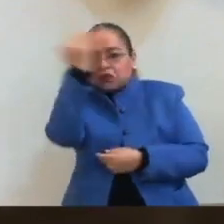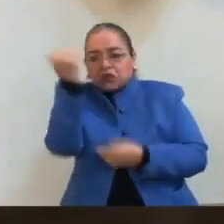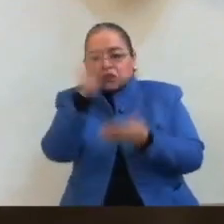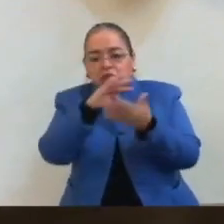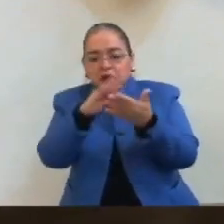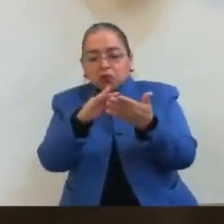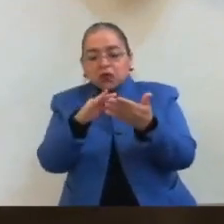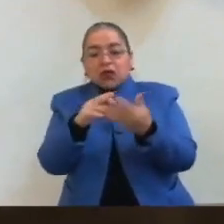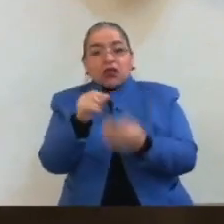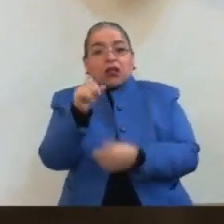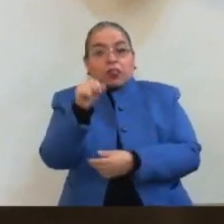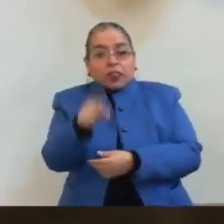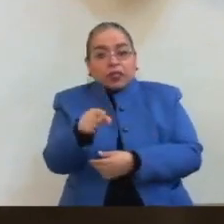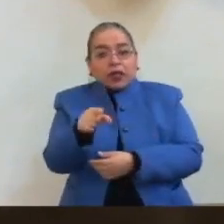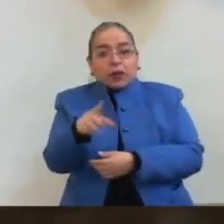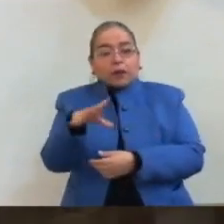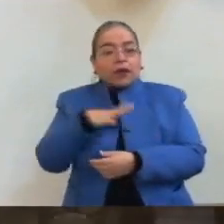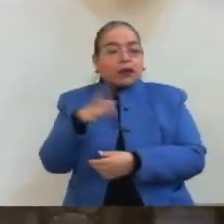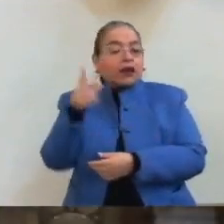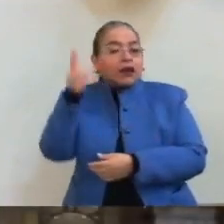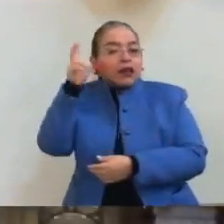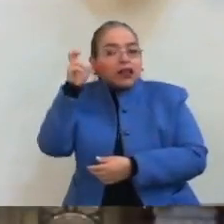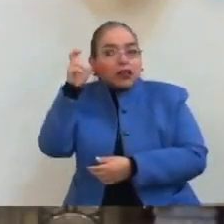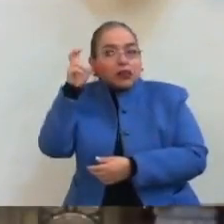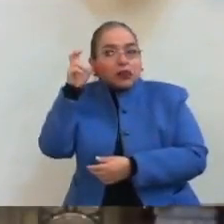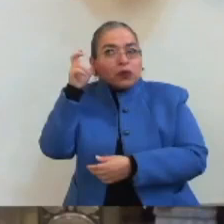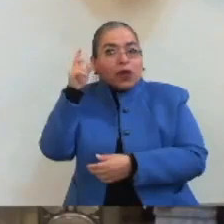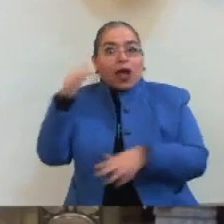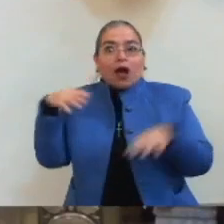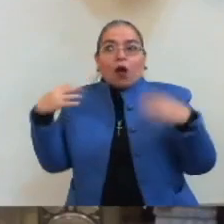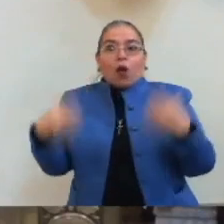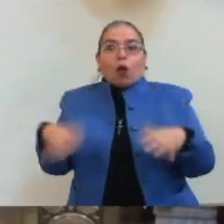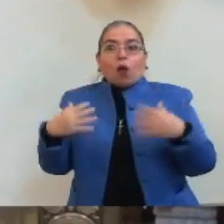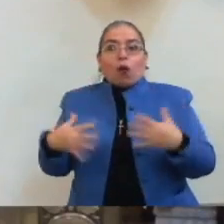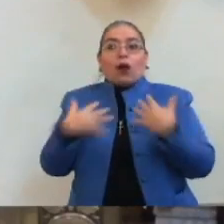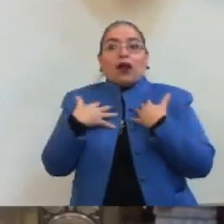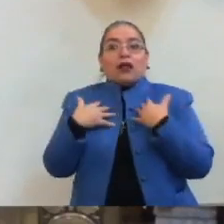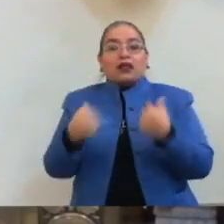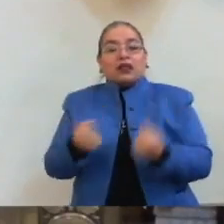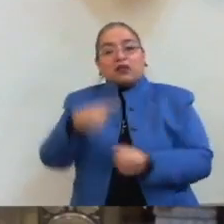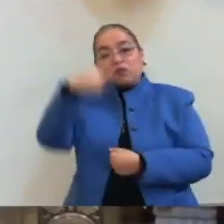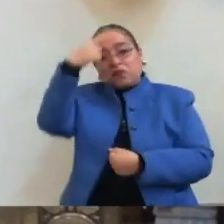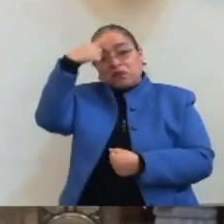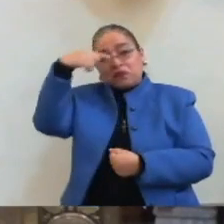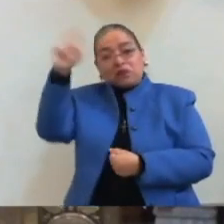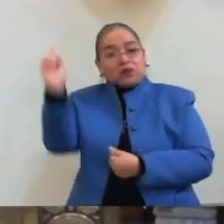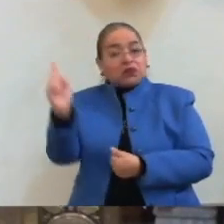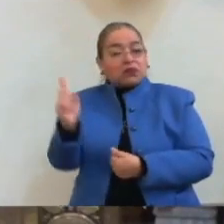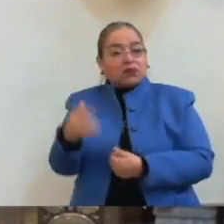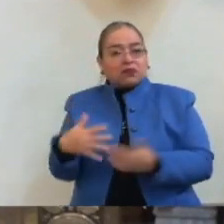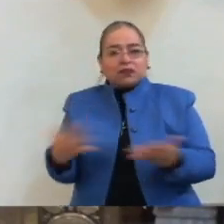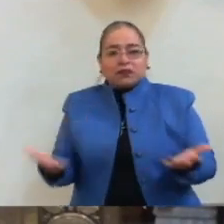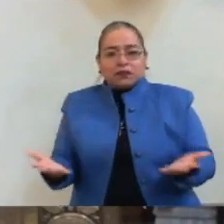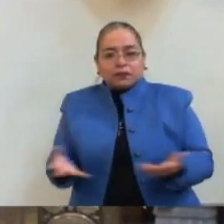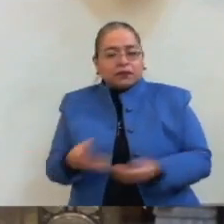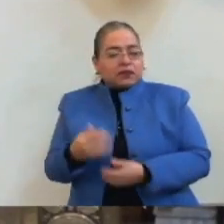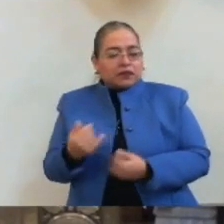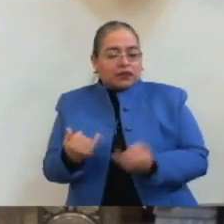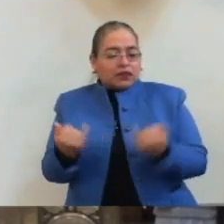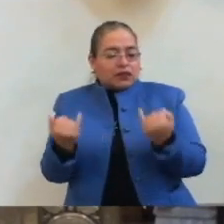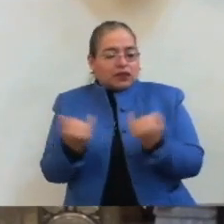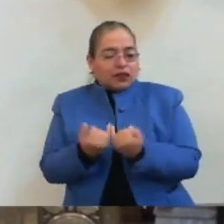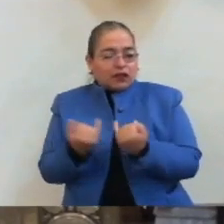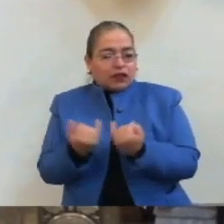y escuchan la palabra de dios la comprenden así lo dijo el señor